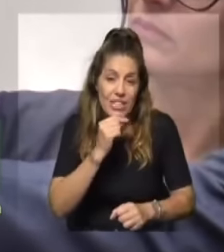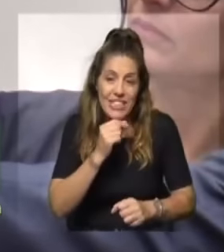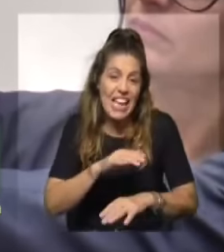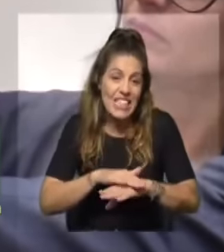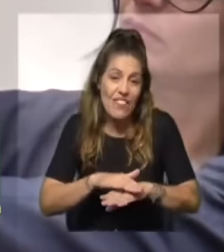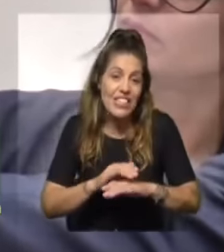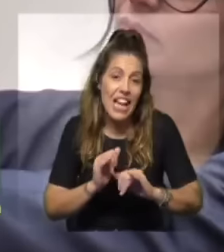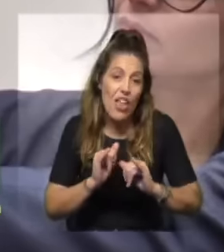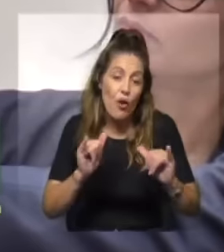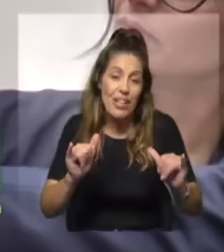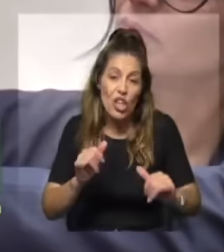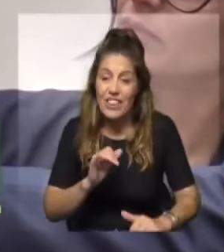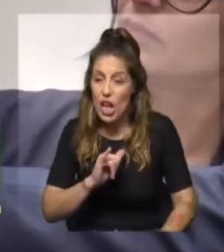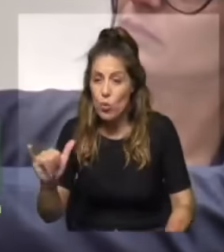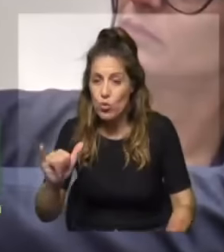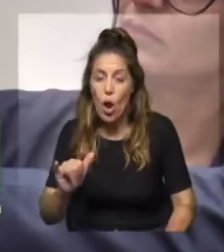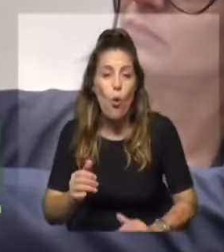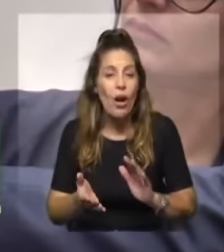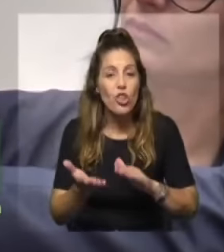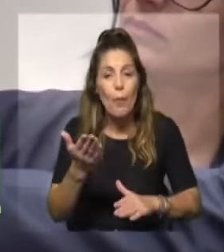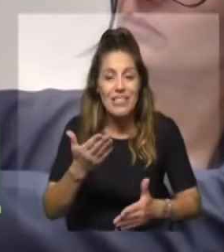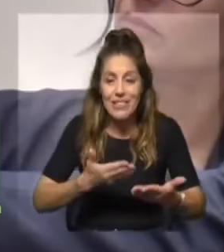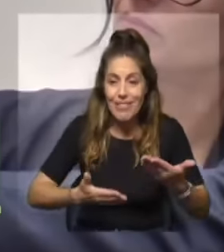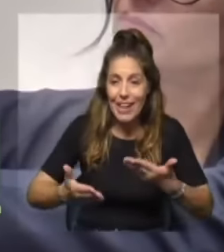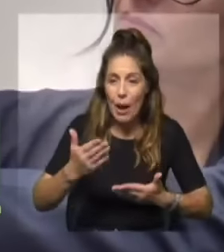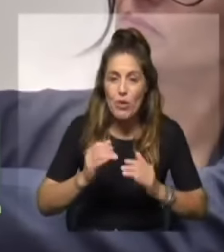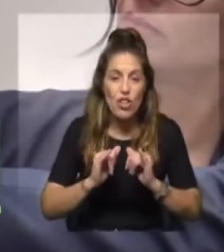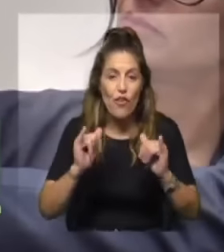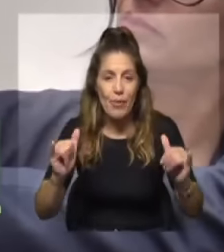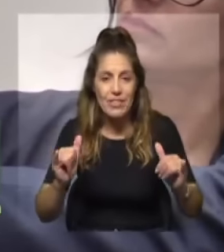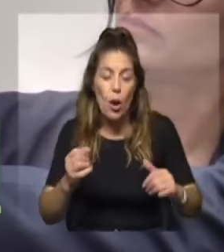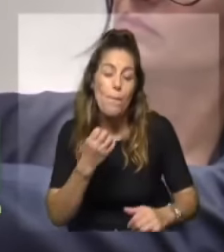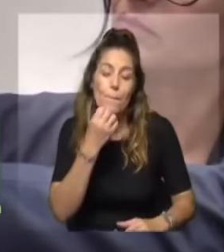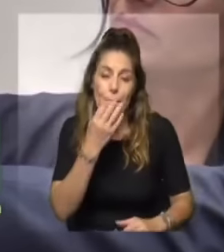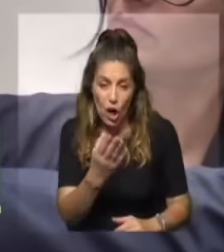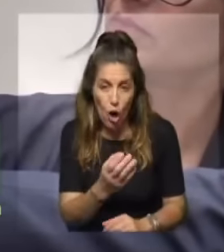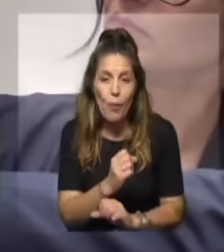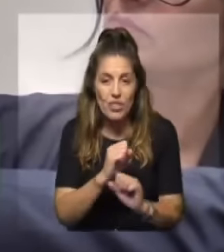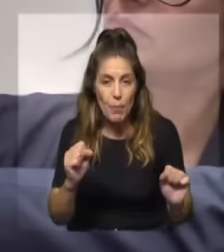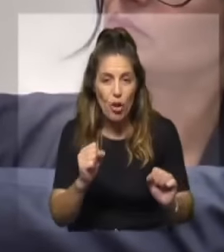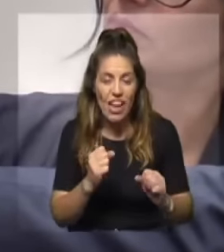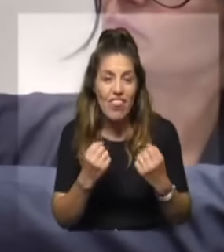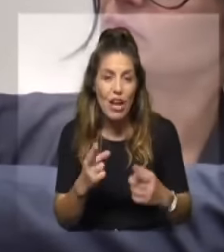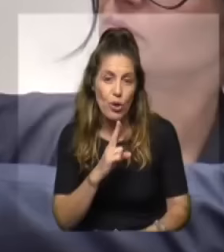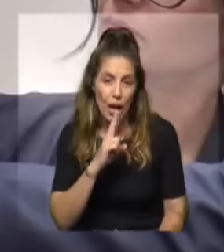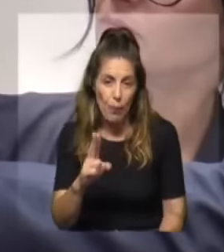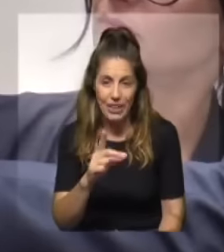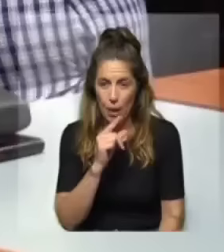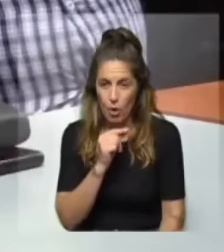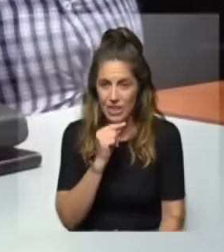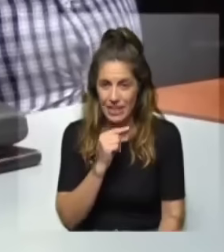la denuncia entonces Cuanto más fluido sea esa información Mejor vamos a hacer la la la respuesta policial en